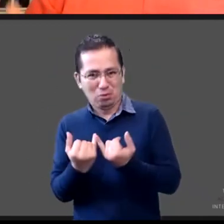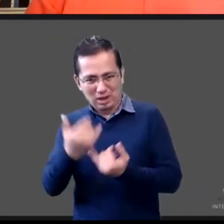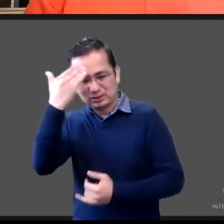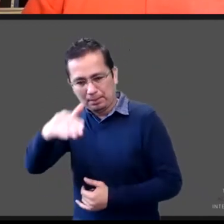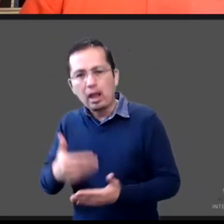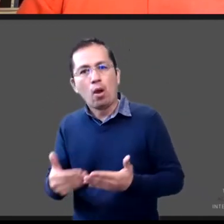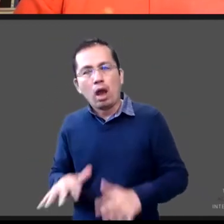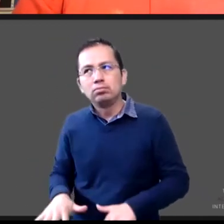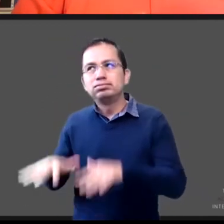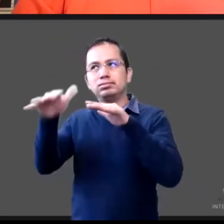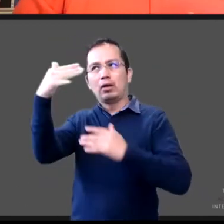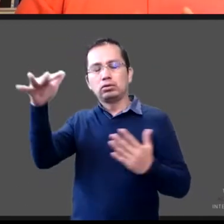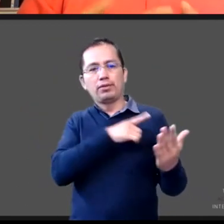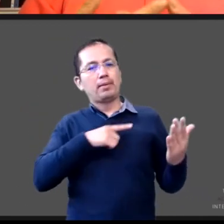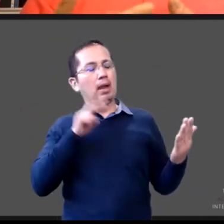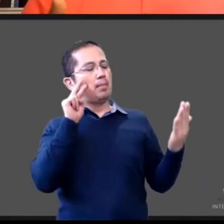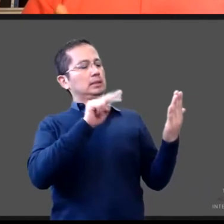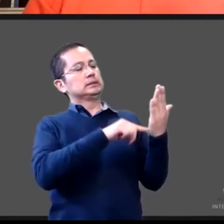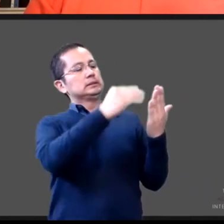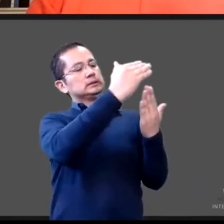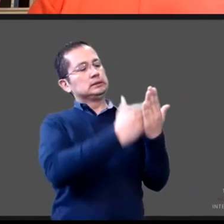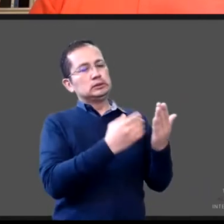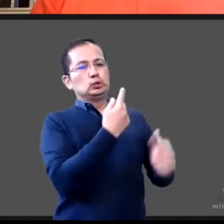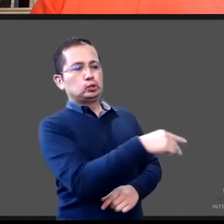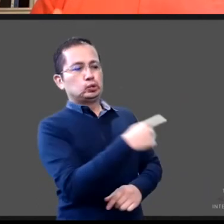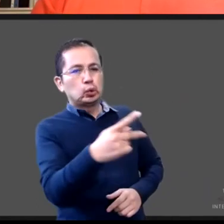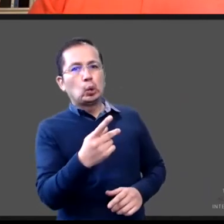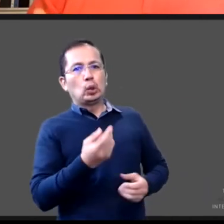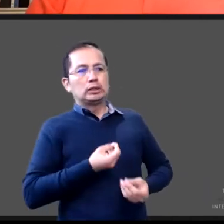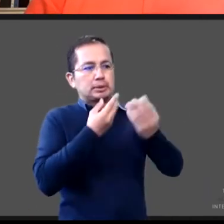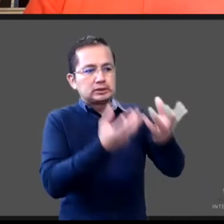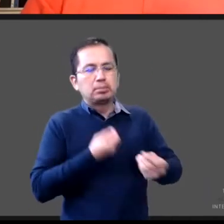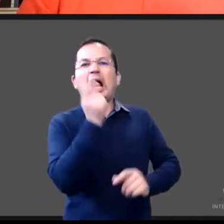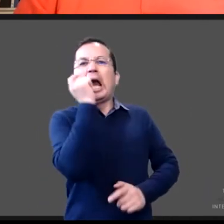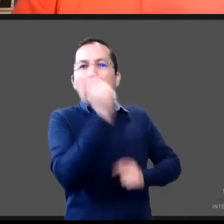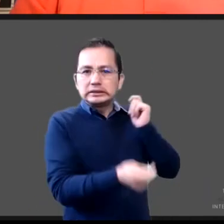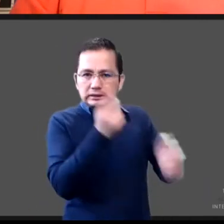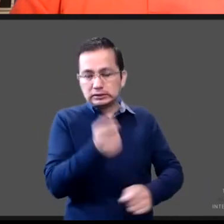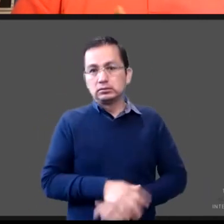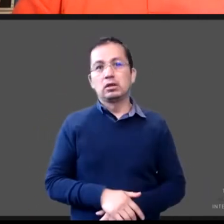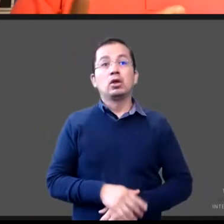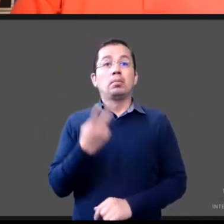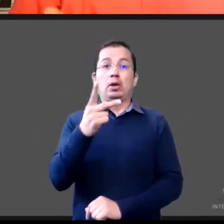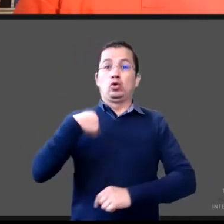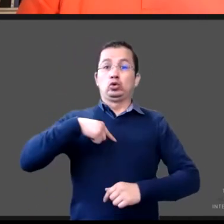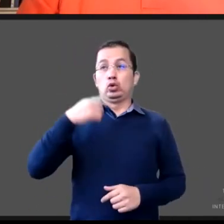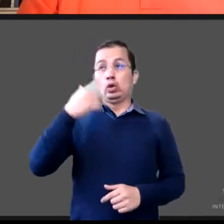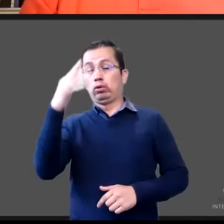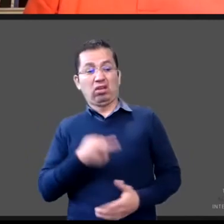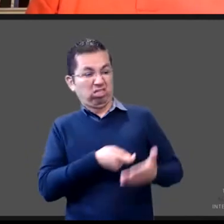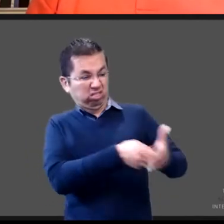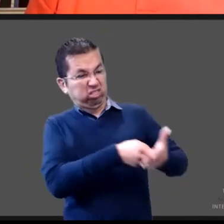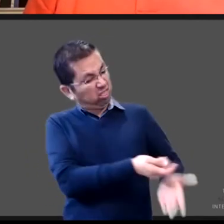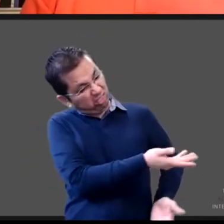Tenemos que buscar formas en las que la participación de las niñas y los niños no sea forzada, ¿no? Sino que como niñas y niños que